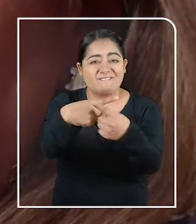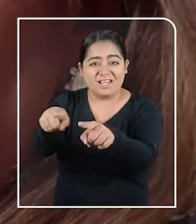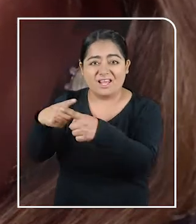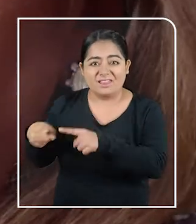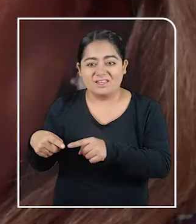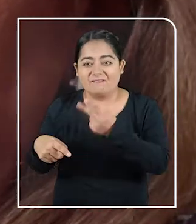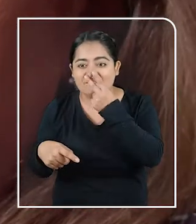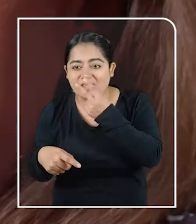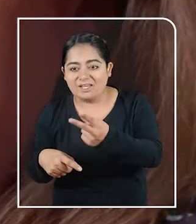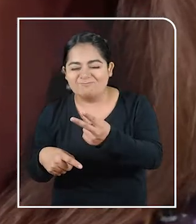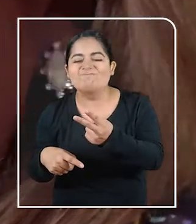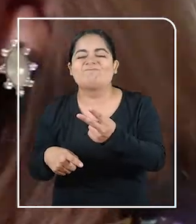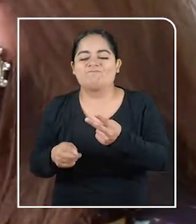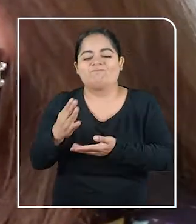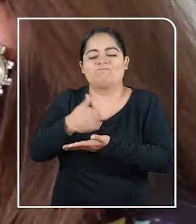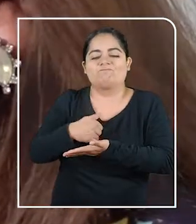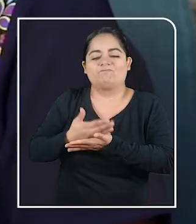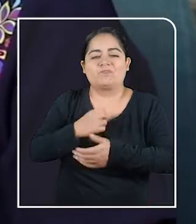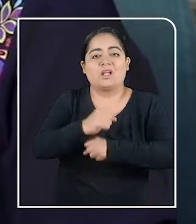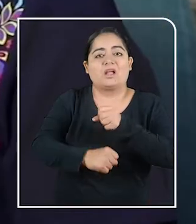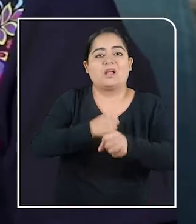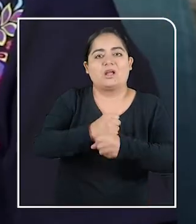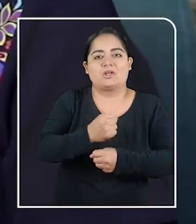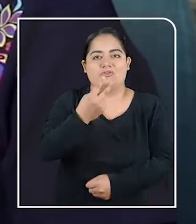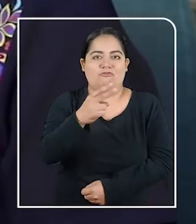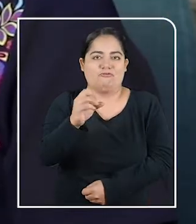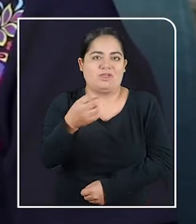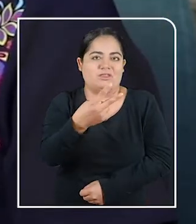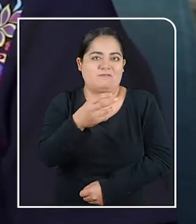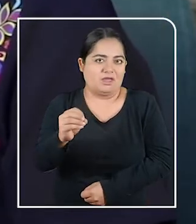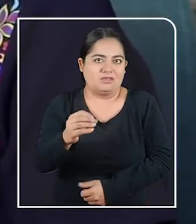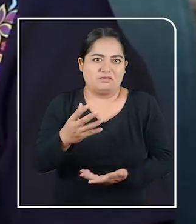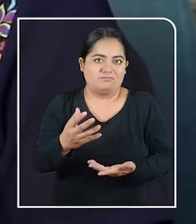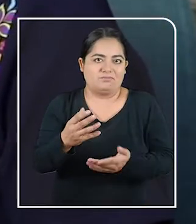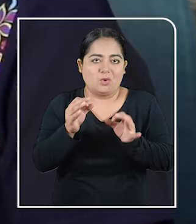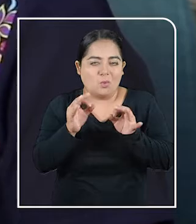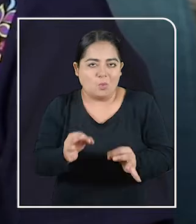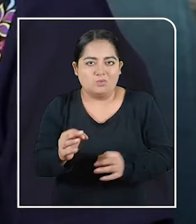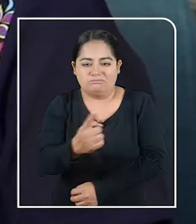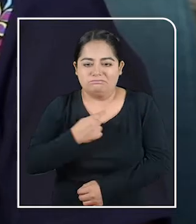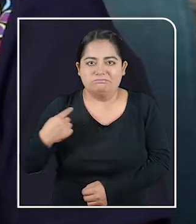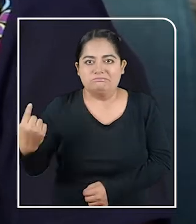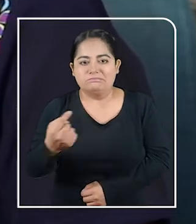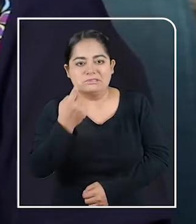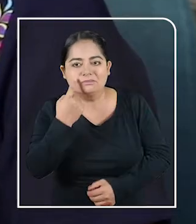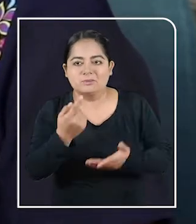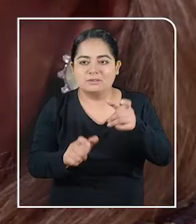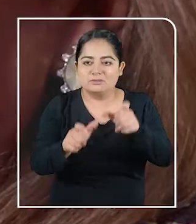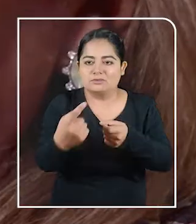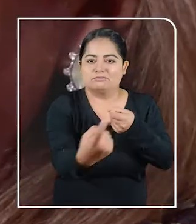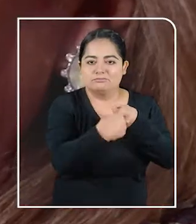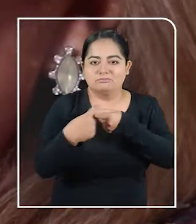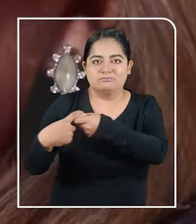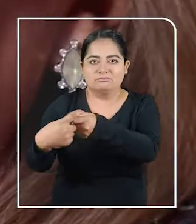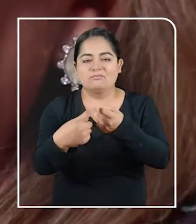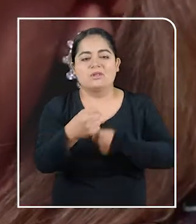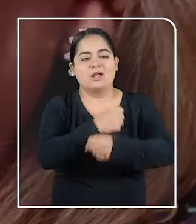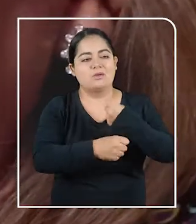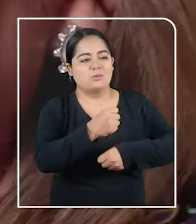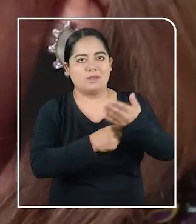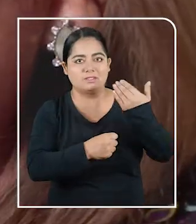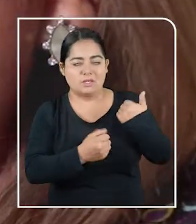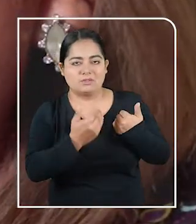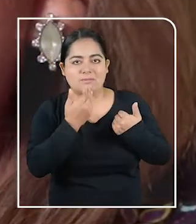nuestros alumnos. Nuestros alumnos el año 2020, porque la realidad era que no todos contaban con un equipo para esa conexión. El año anterior